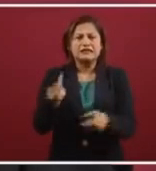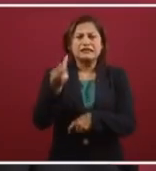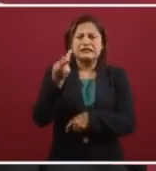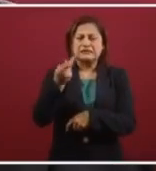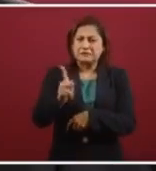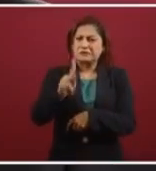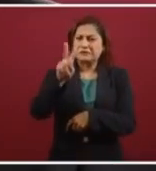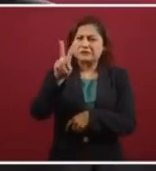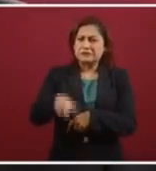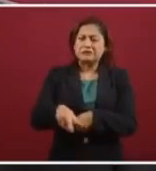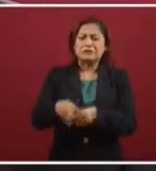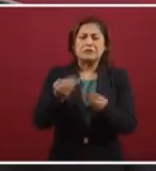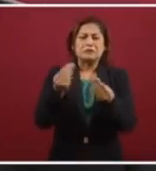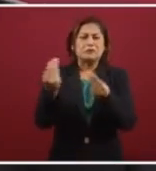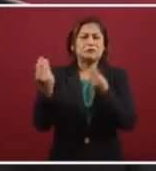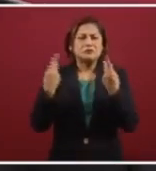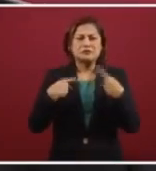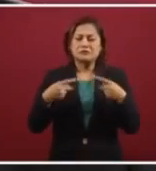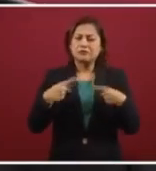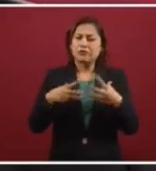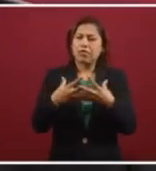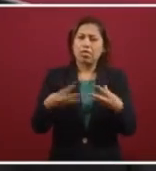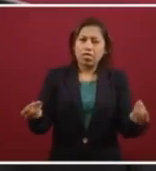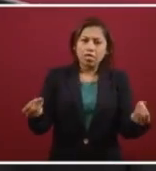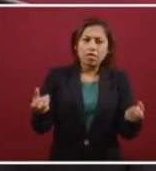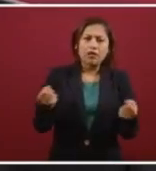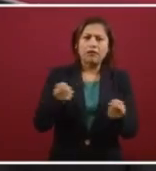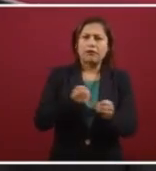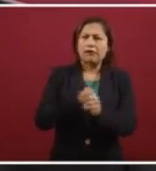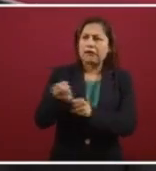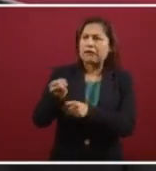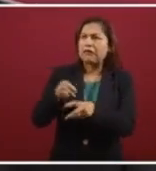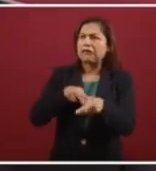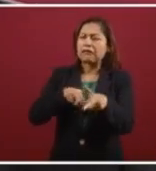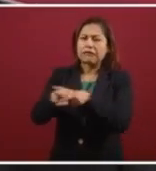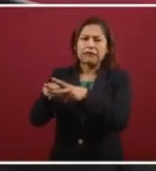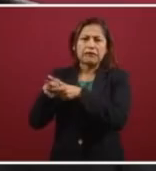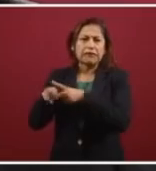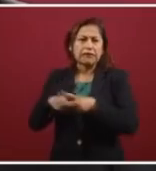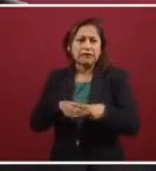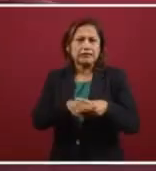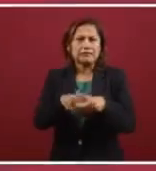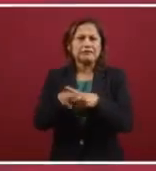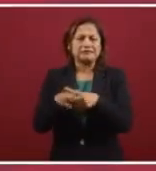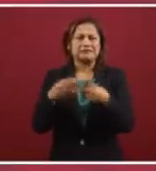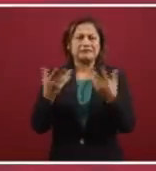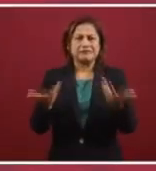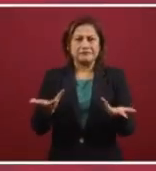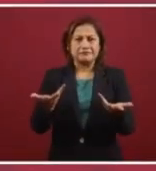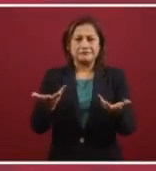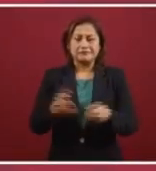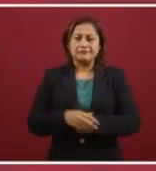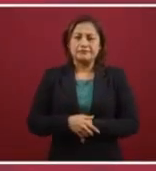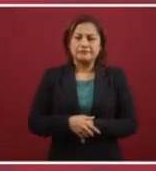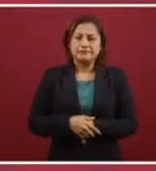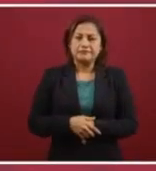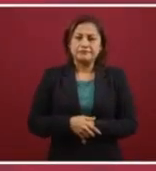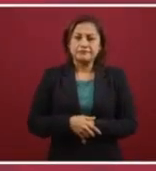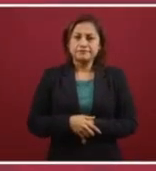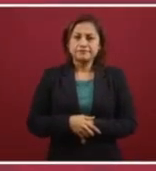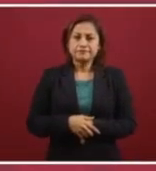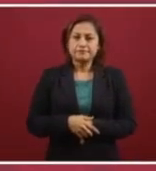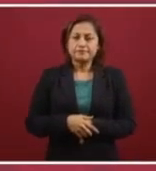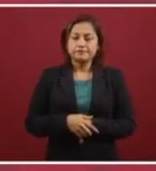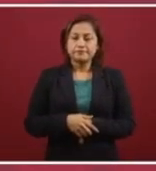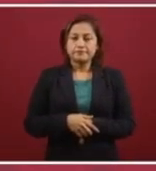y desapariciones y masacres todavía después